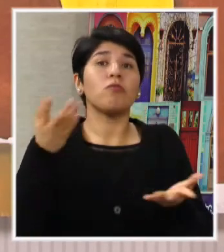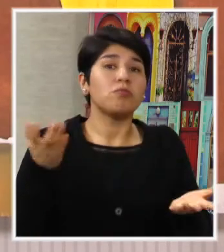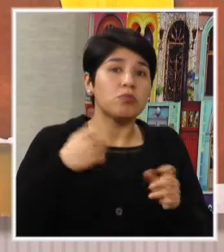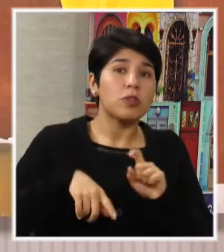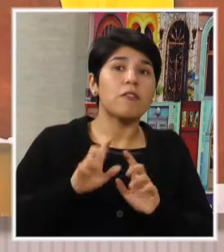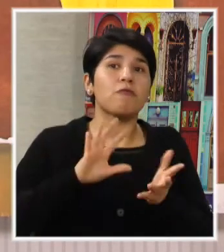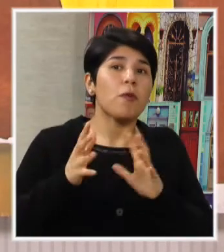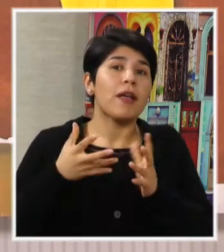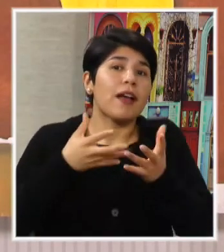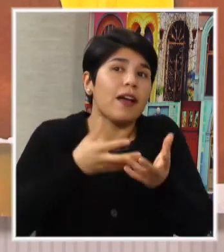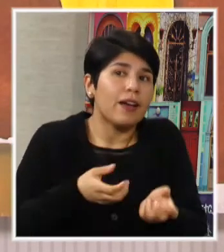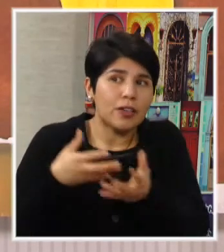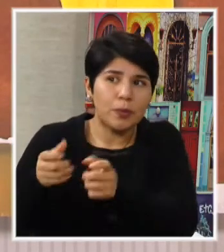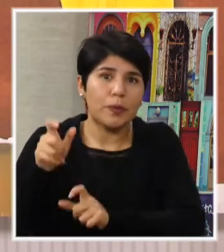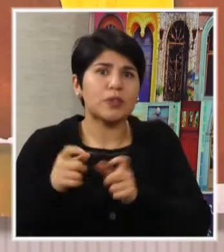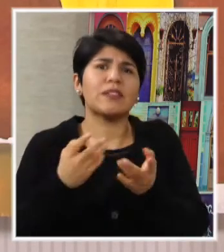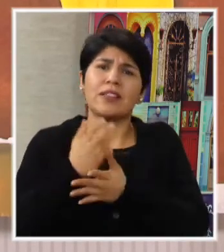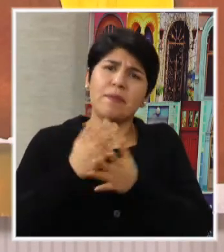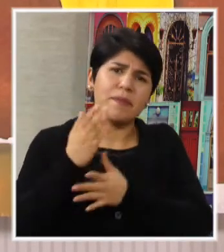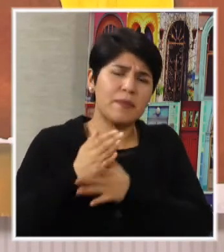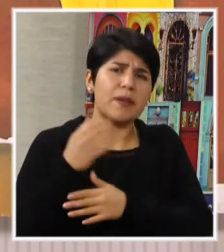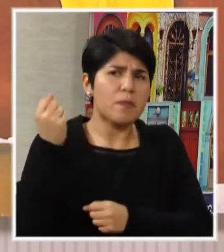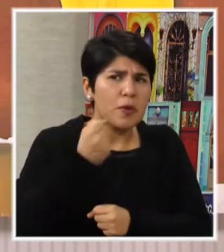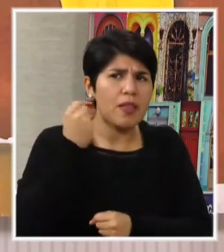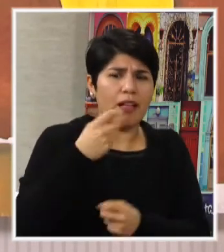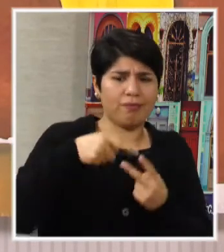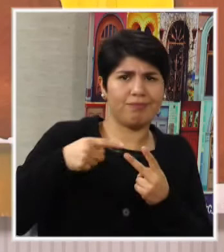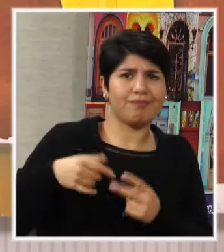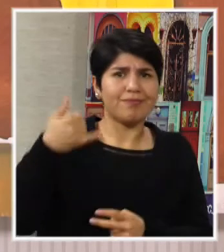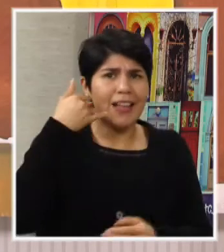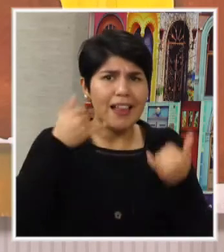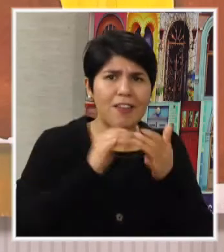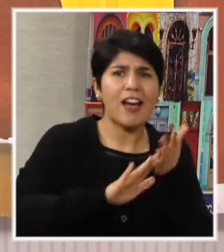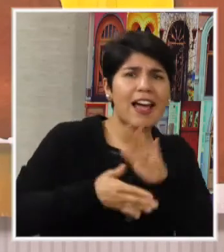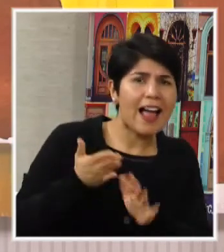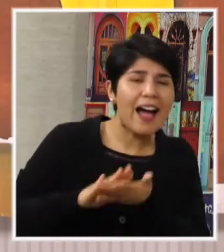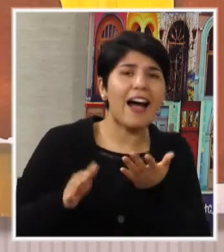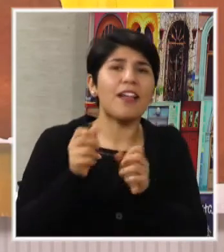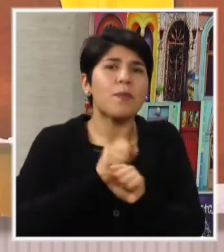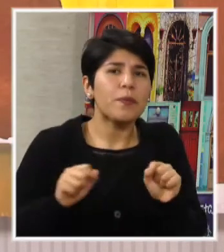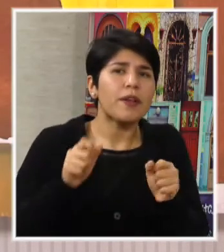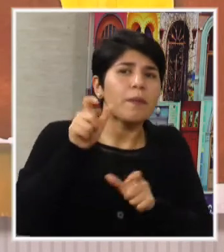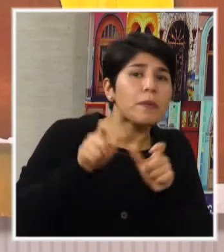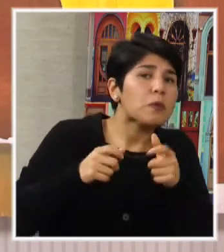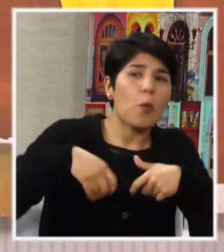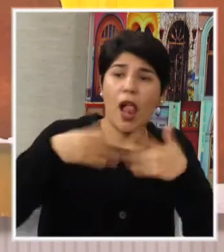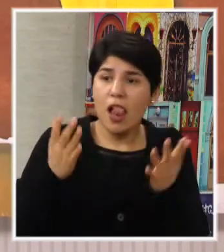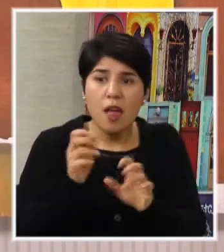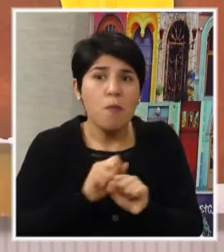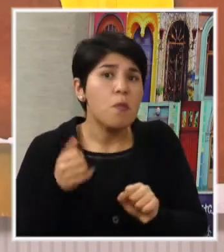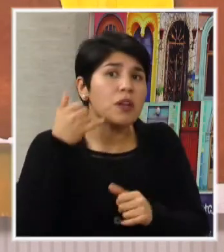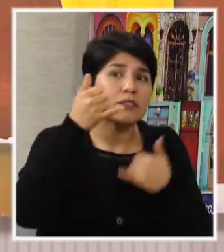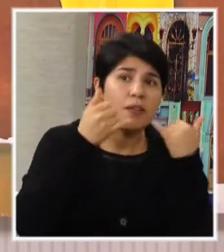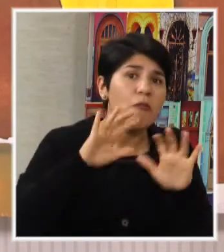presencialidad pero siempre está bueno tener este tipo de líneas telefónicas gratuitas de cercanía en que cualquiera puede utilizar para